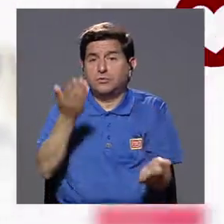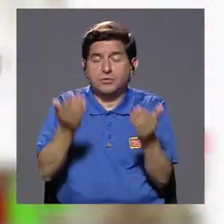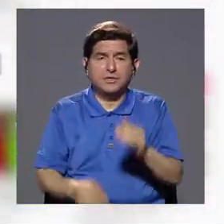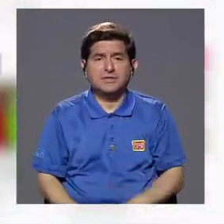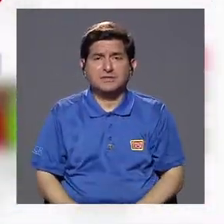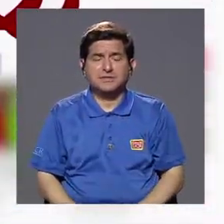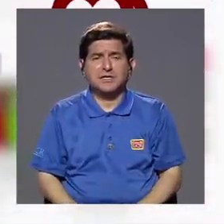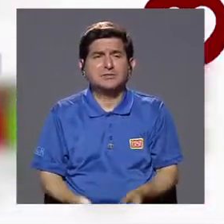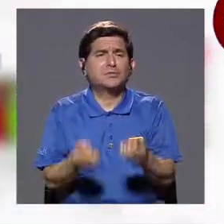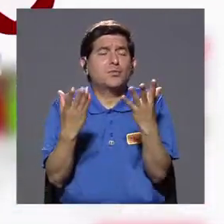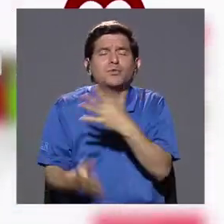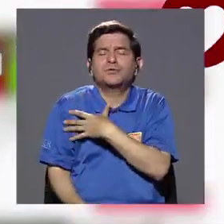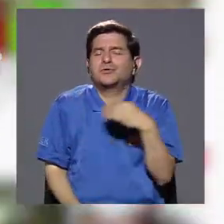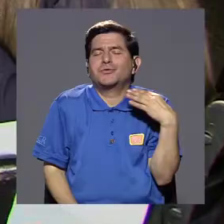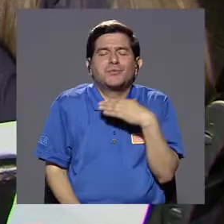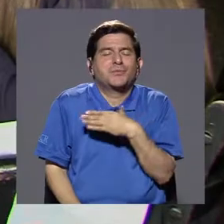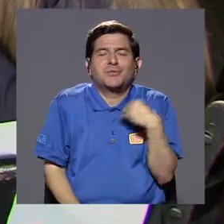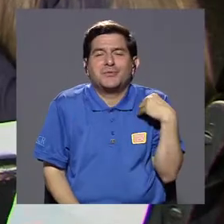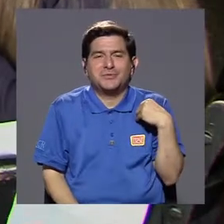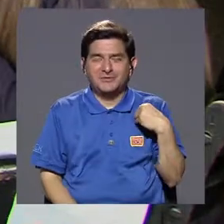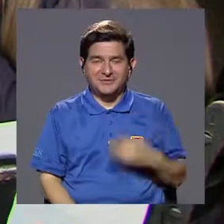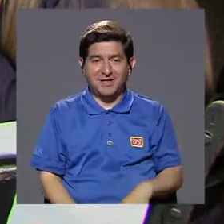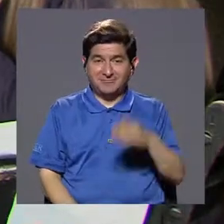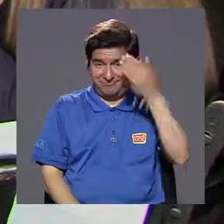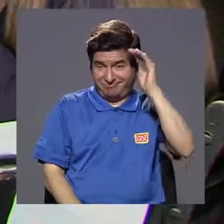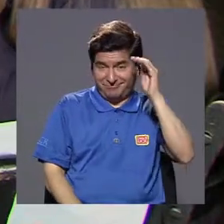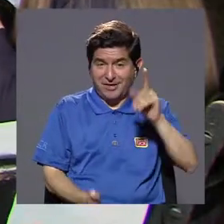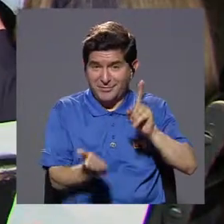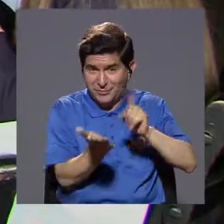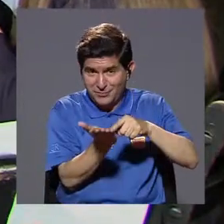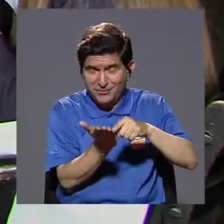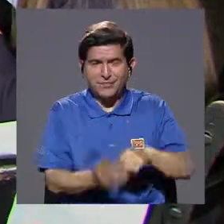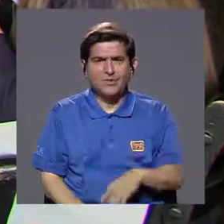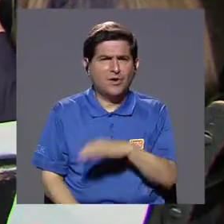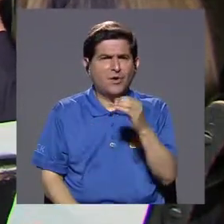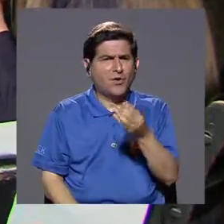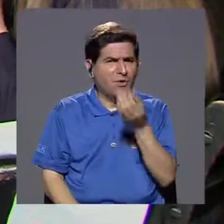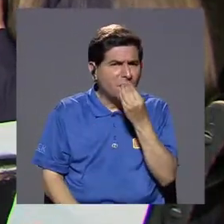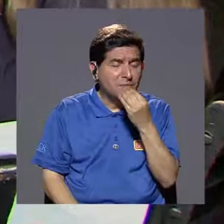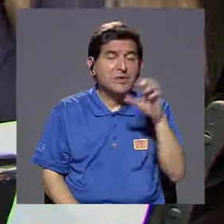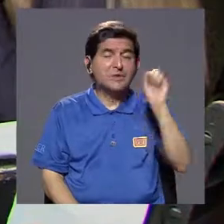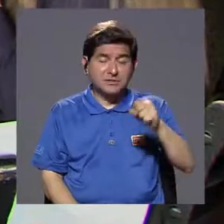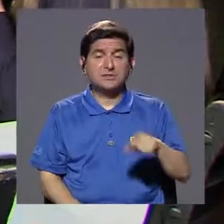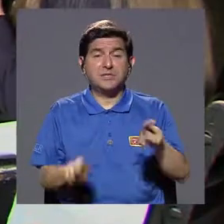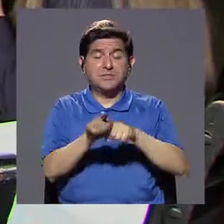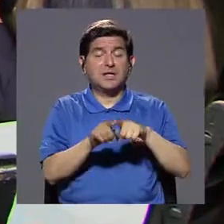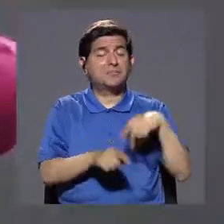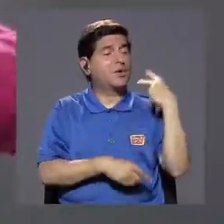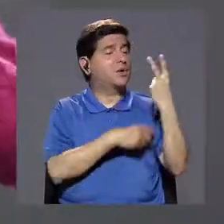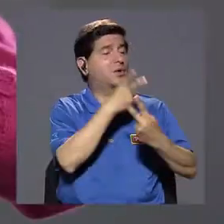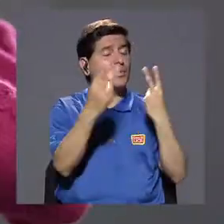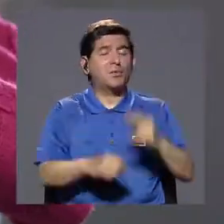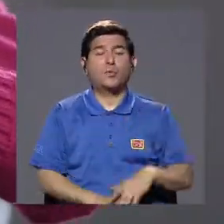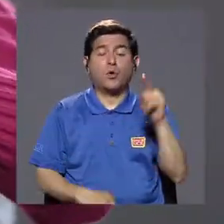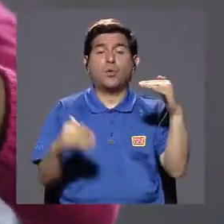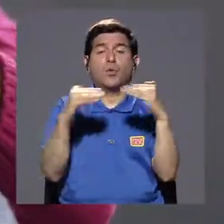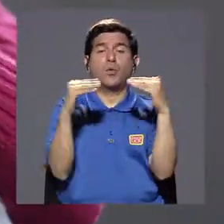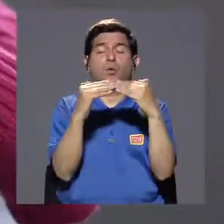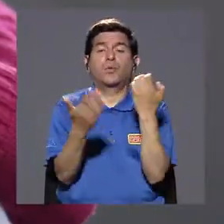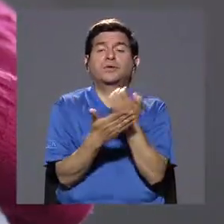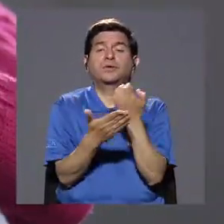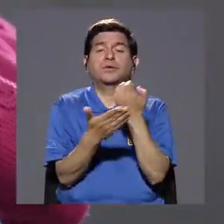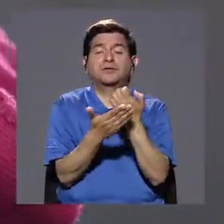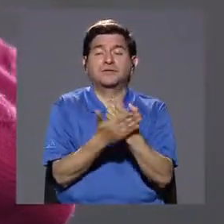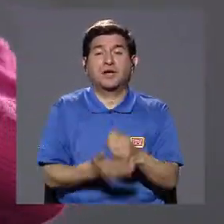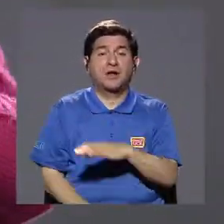cientos de likes en el facebook puede ser también un viaje un estatus económico